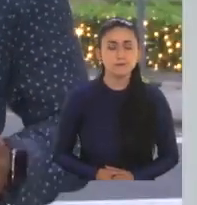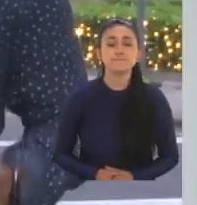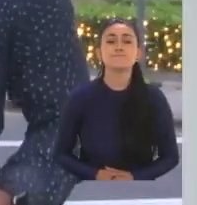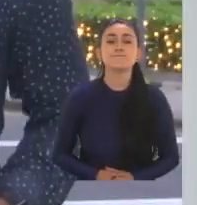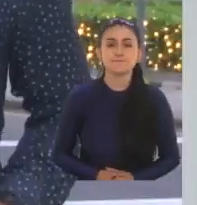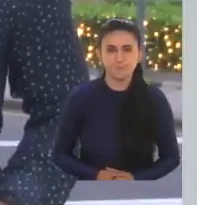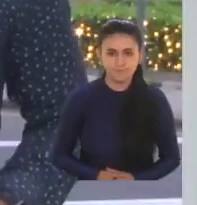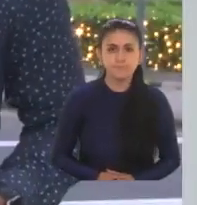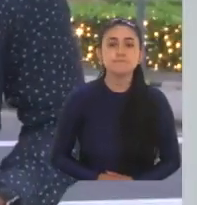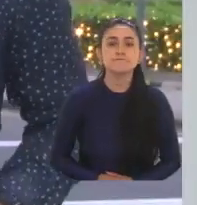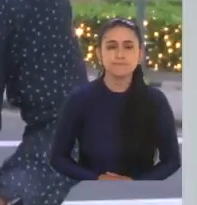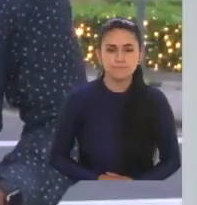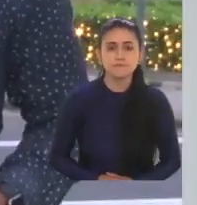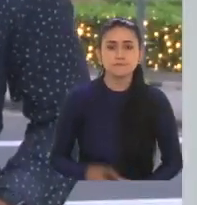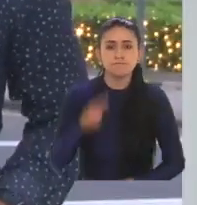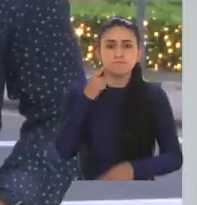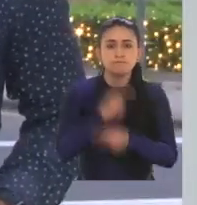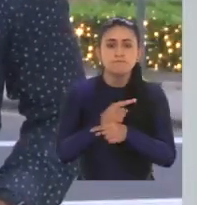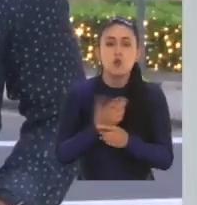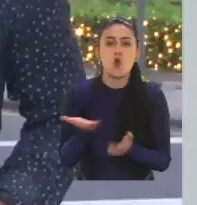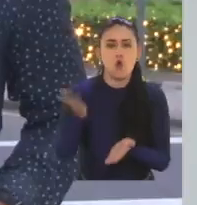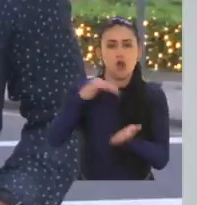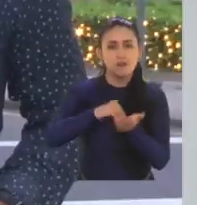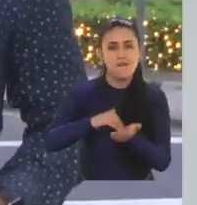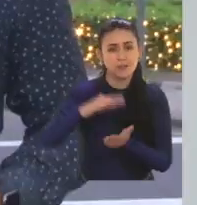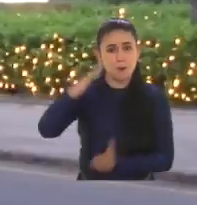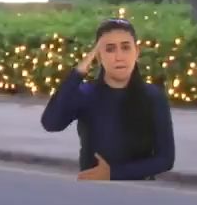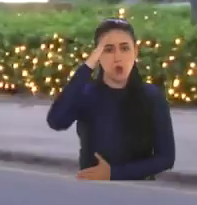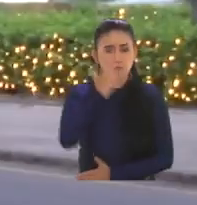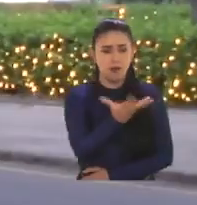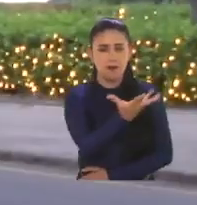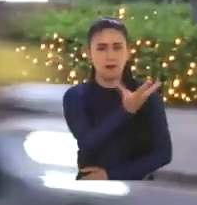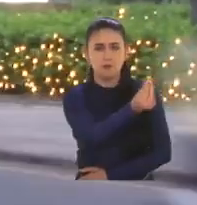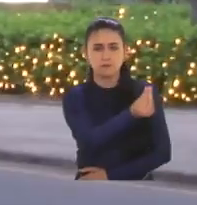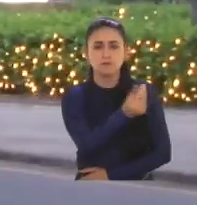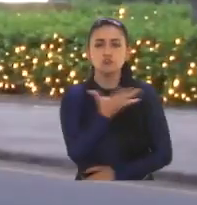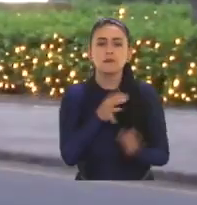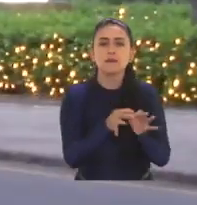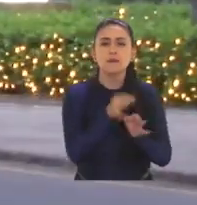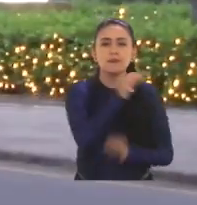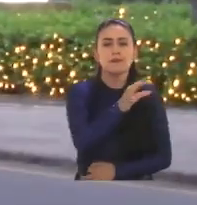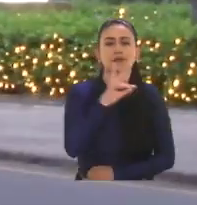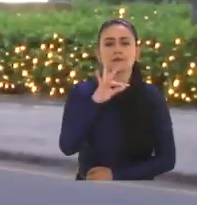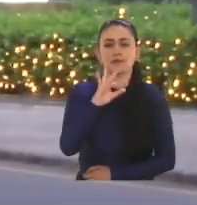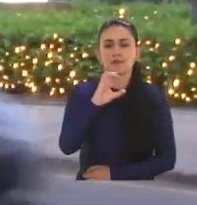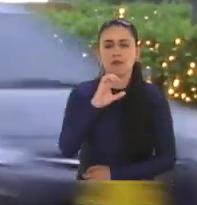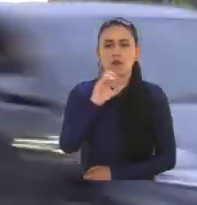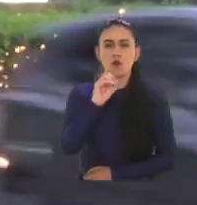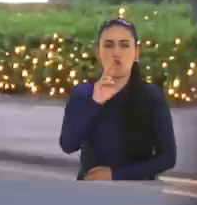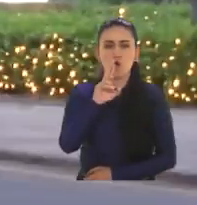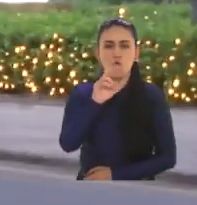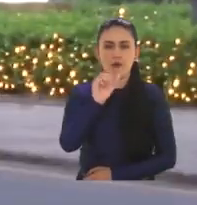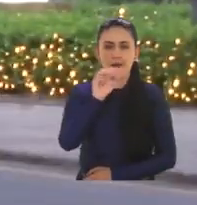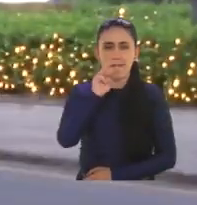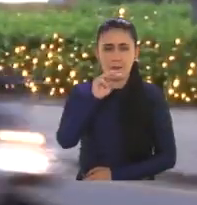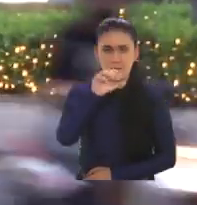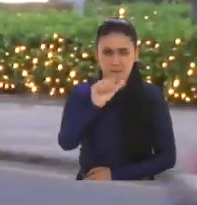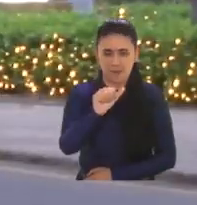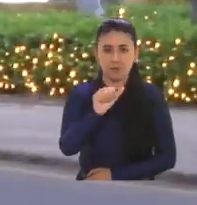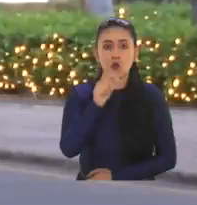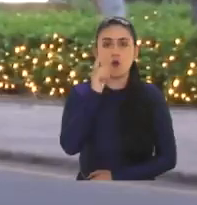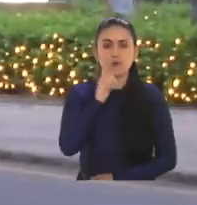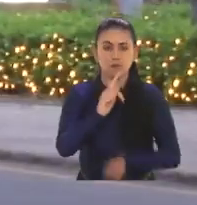Juan, pues se trata de un nuevo atentado contra la fuerza pública, esta vez en el municipio de Teorama, donde bajo la modalidad